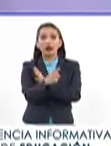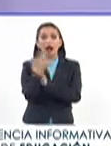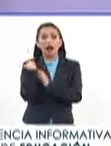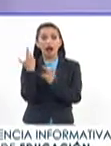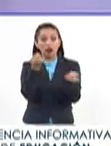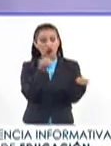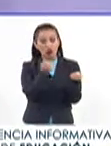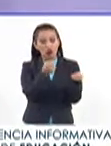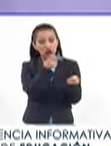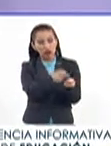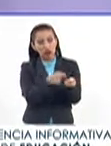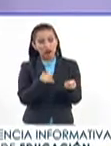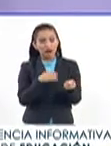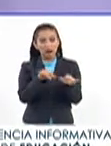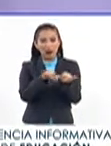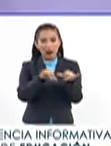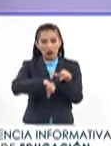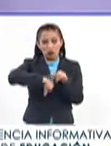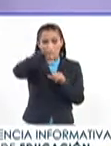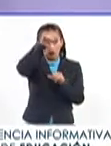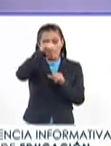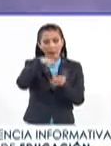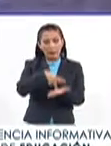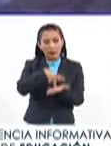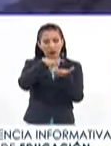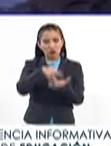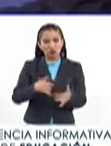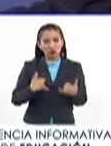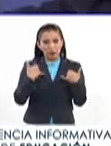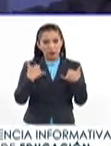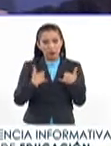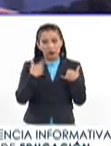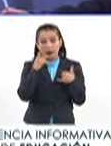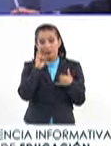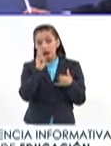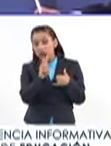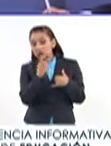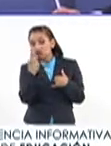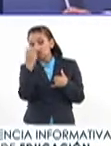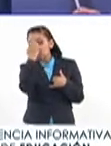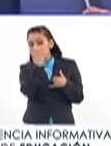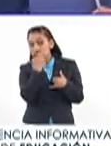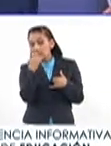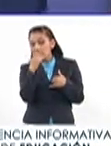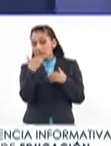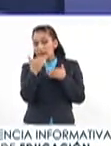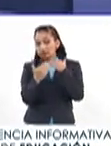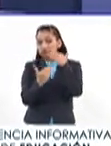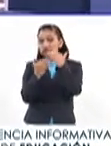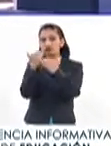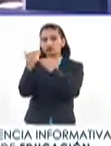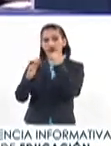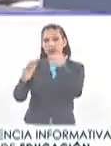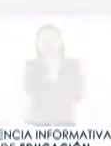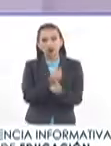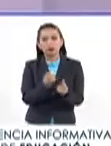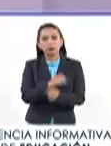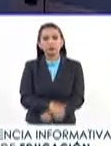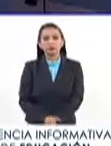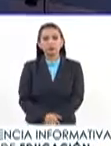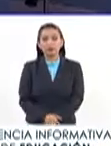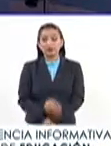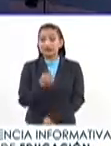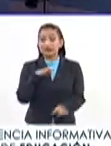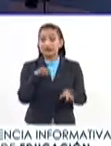el control de la talla, del peso de los adolescentes y garantizar que esto pues se siga dando a nivel nacional. Es